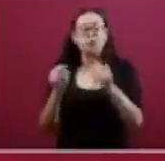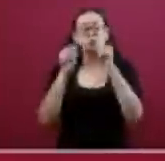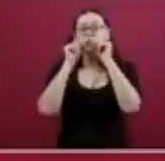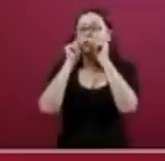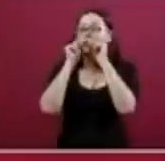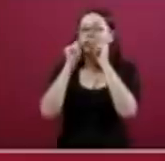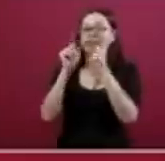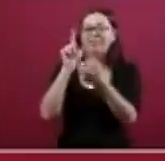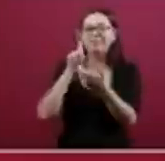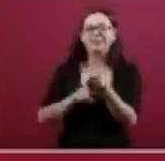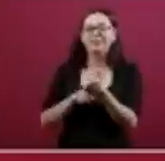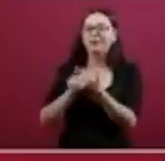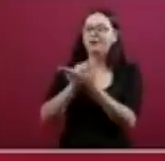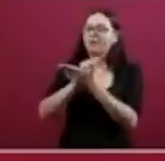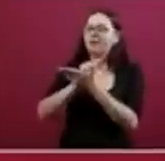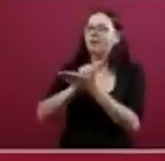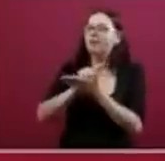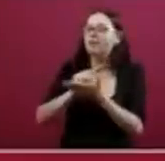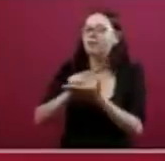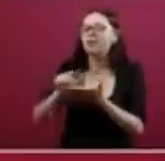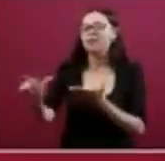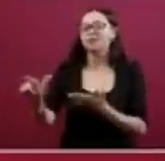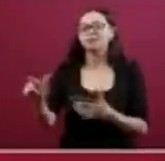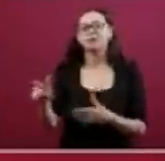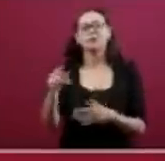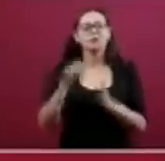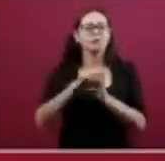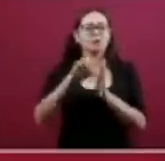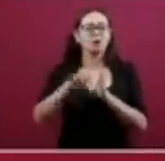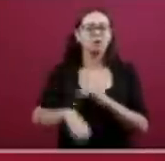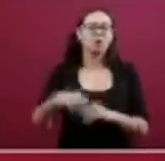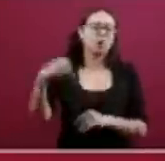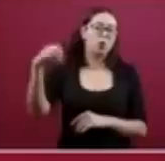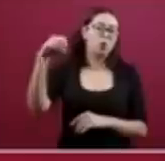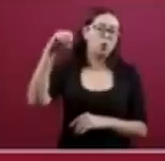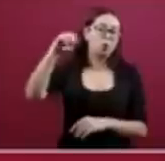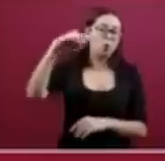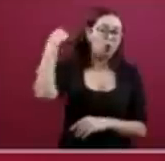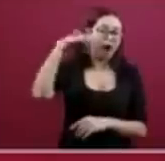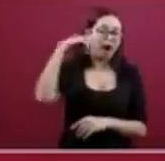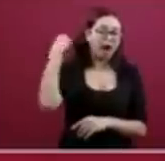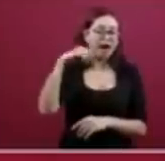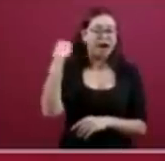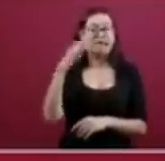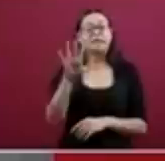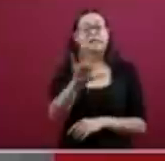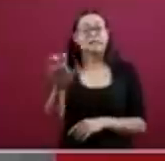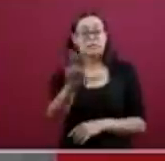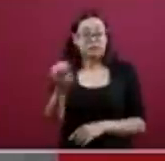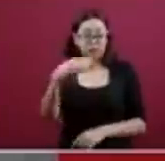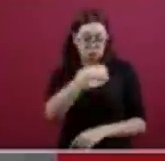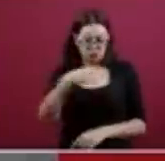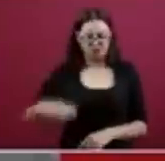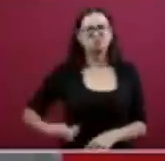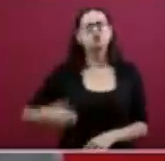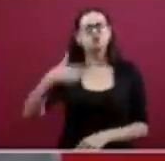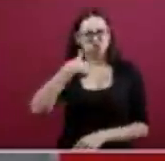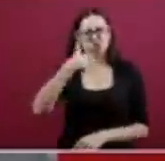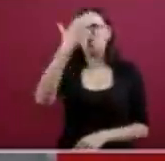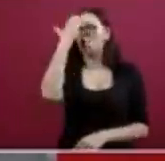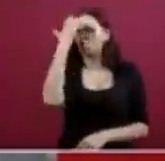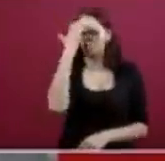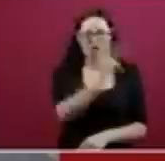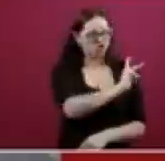conozco todos los municipios de Oaxaca, los 570 municipios de Oaxaca, y son pueblos muy